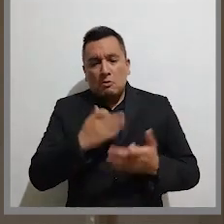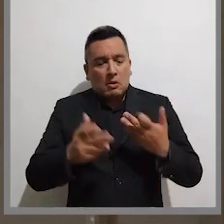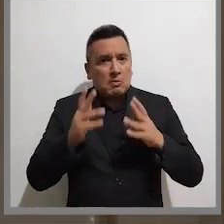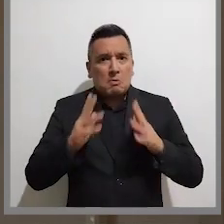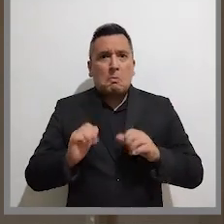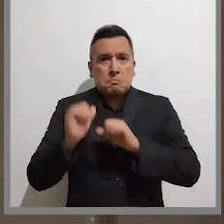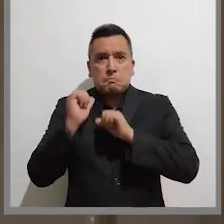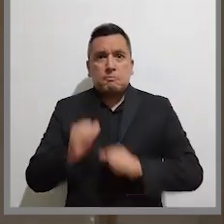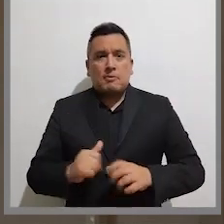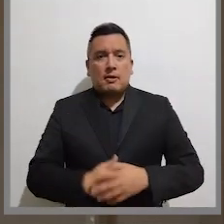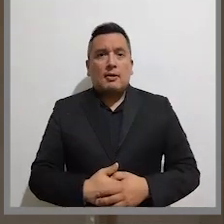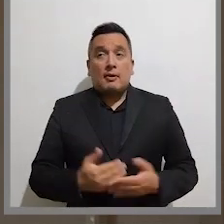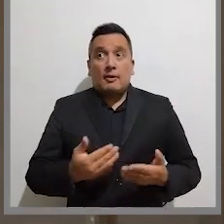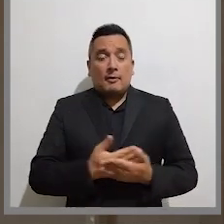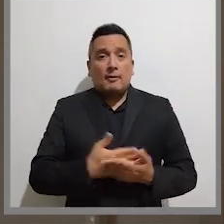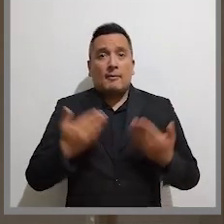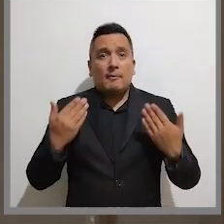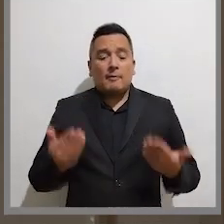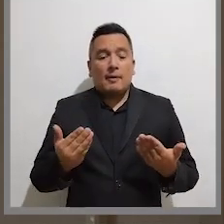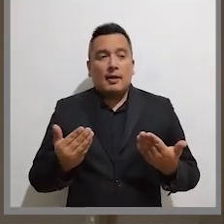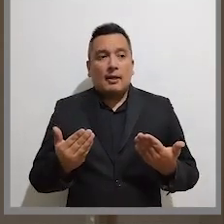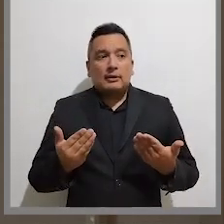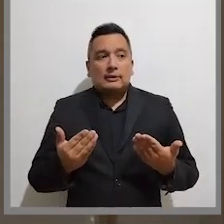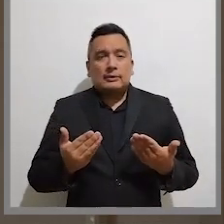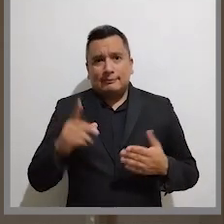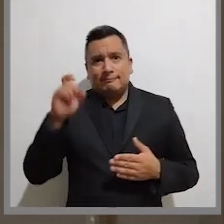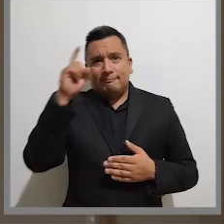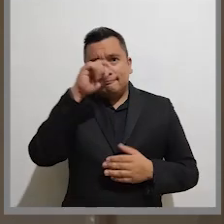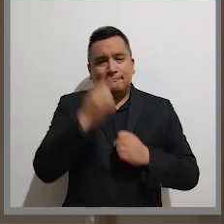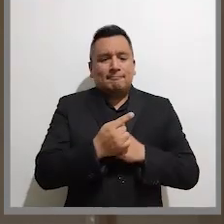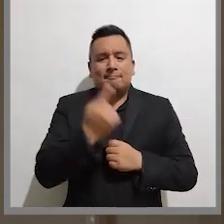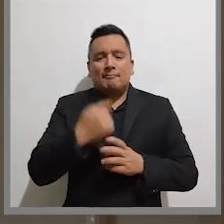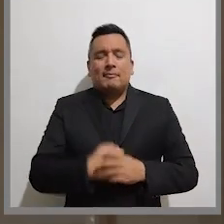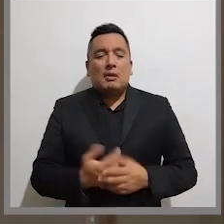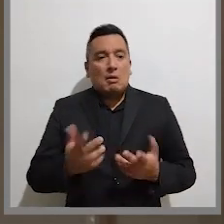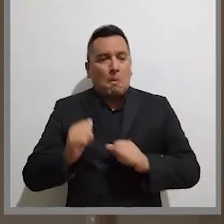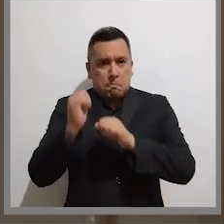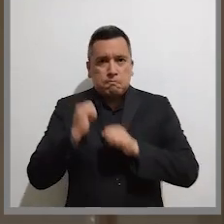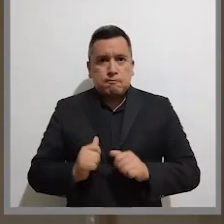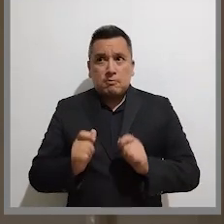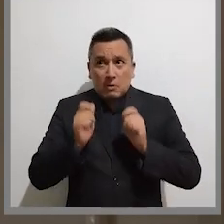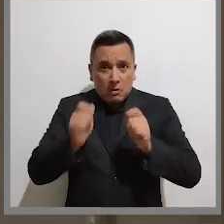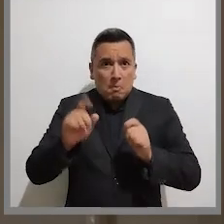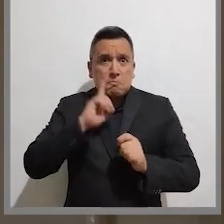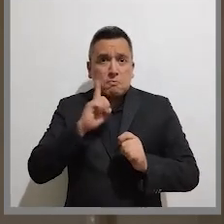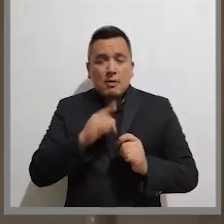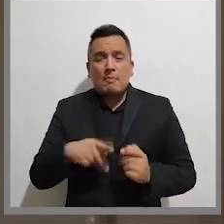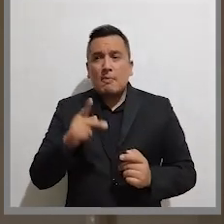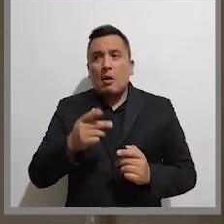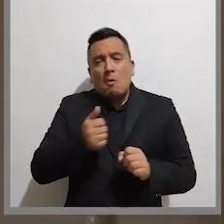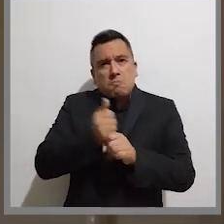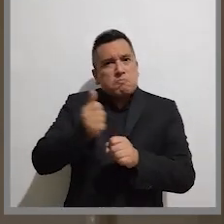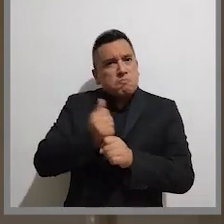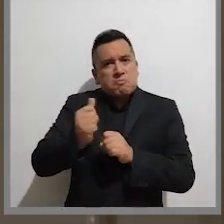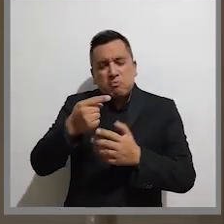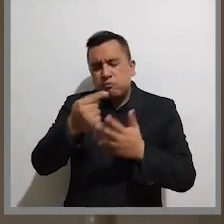a lugares inimaginables se enfrentan, lamentablemente es a la violencia en todos sus tipos y en todas sus formas,